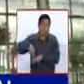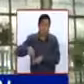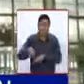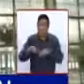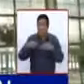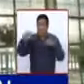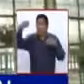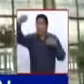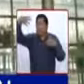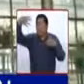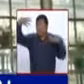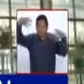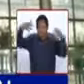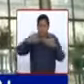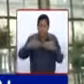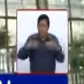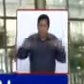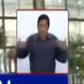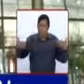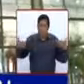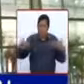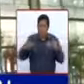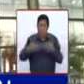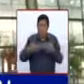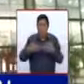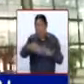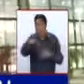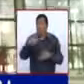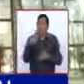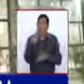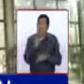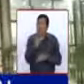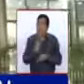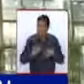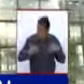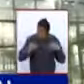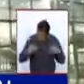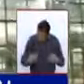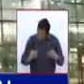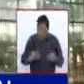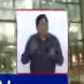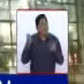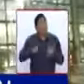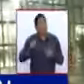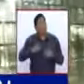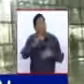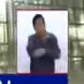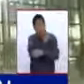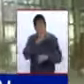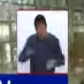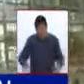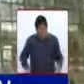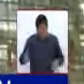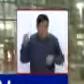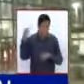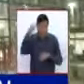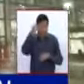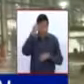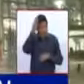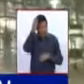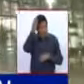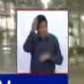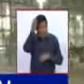salida, cámaras de seguridad, va a haber ambientes para un patio de comida de primer nivel. Lo que sí, la alcaldesa, tenemos el dato que